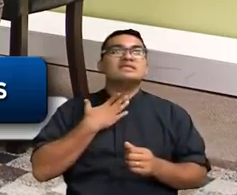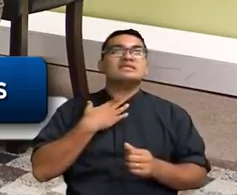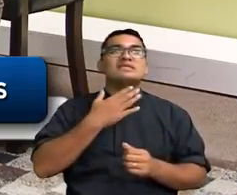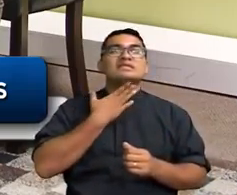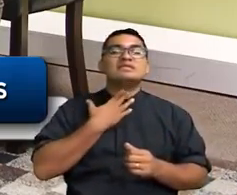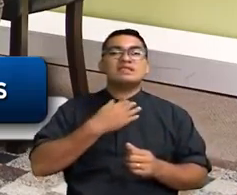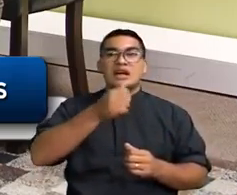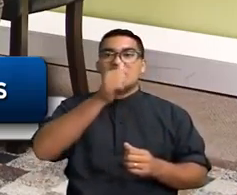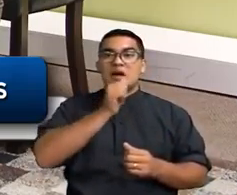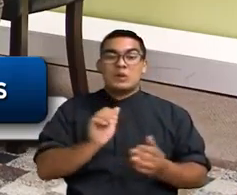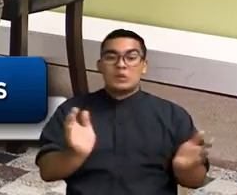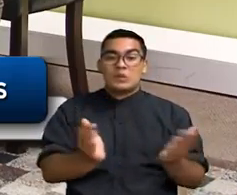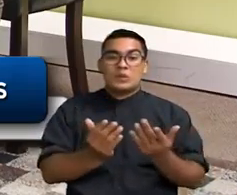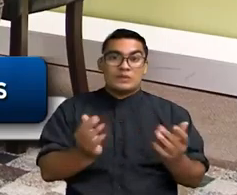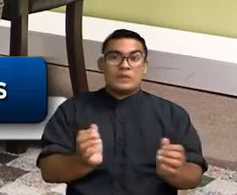descompensados.